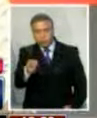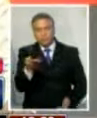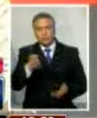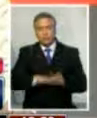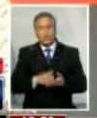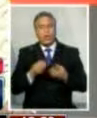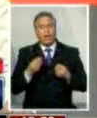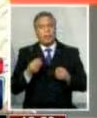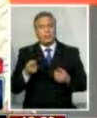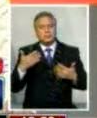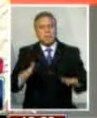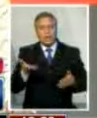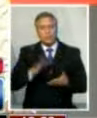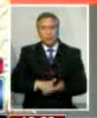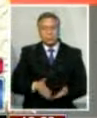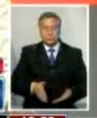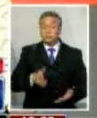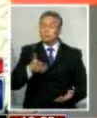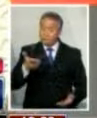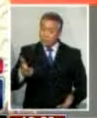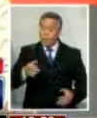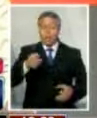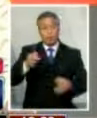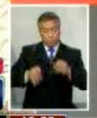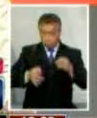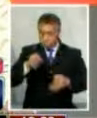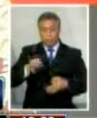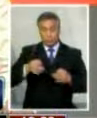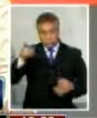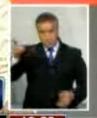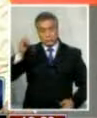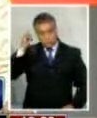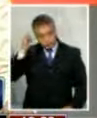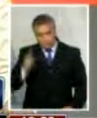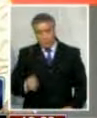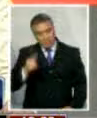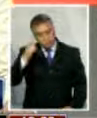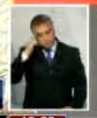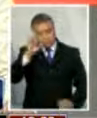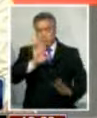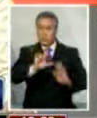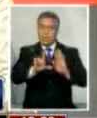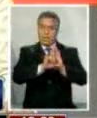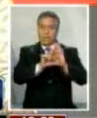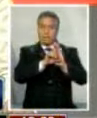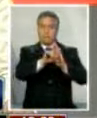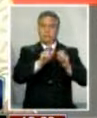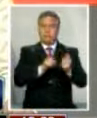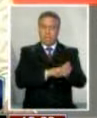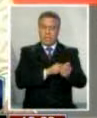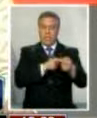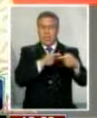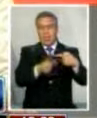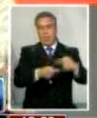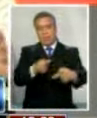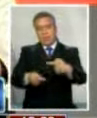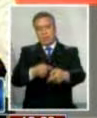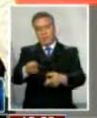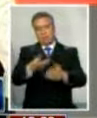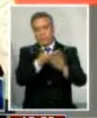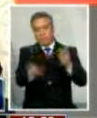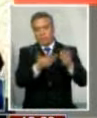caso? Usualmente la Corte en su jurisprudencia se remite a las leyes de herencia del país.